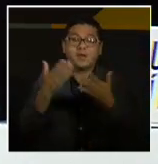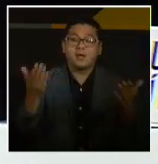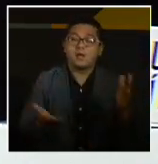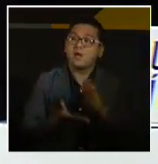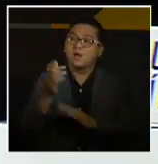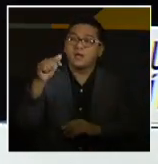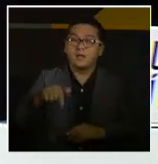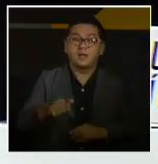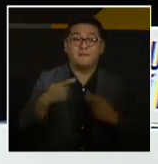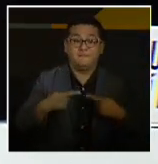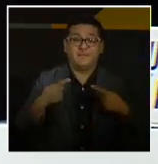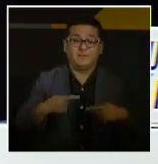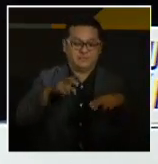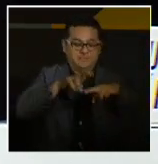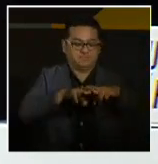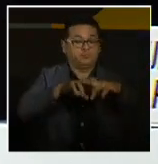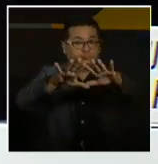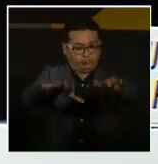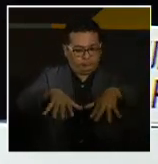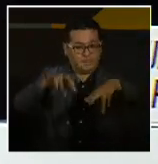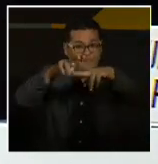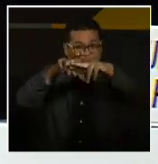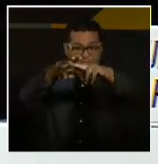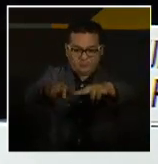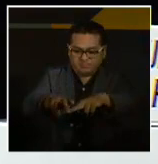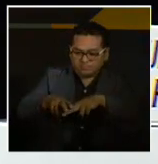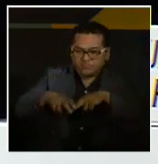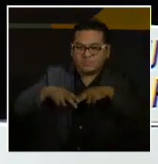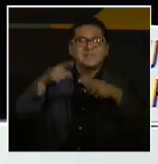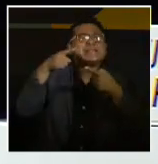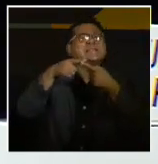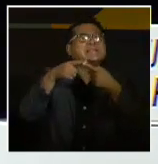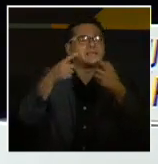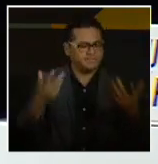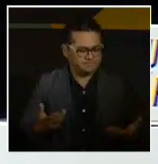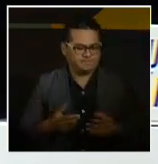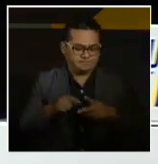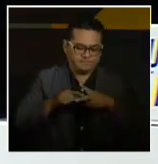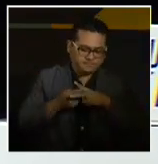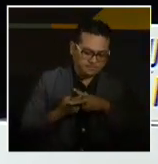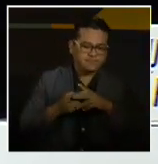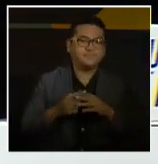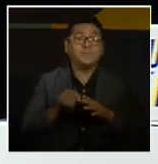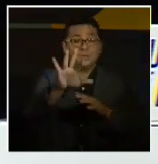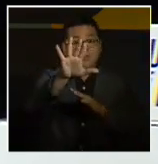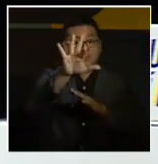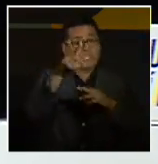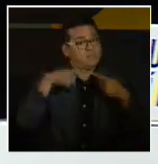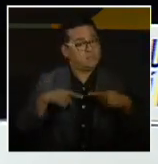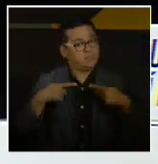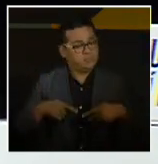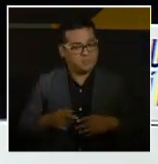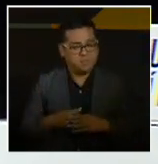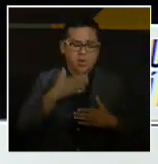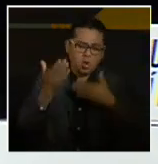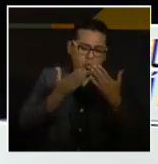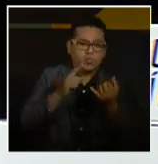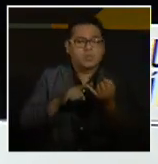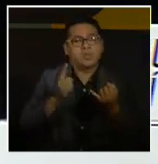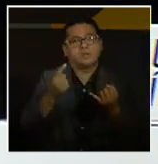ir con el panel ciudadano y les voy a explicar quiénes lo conforman. Para empezar tenemos a 50 personas,